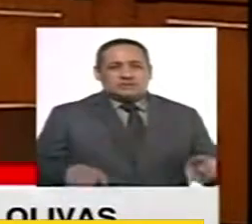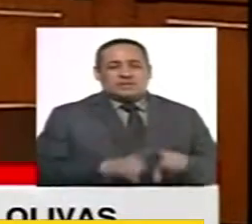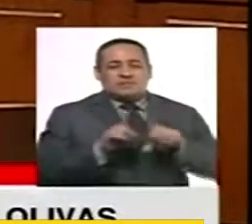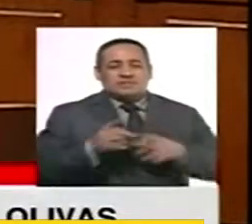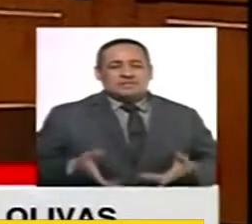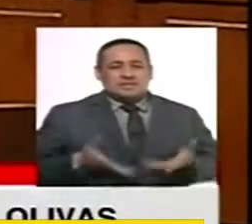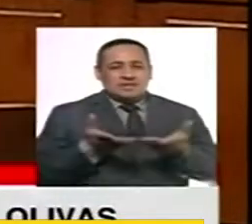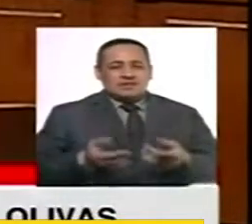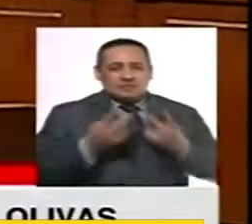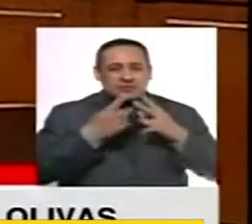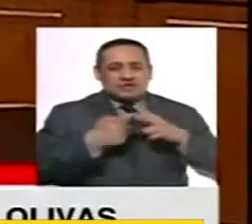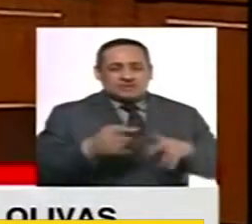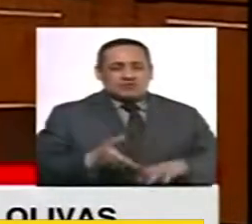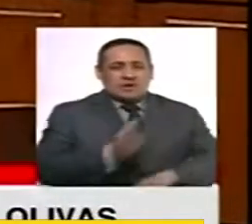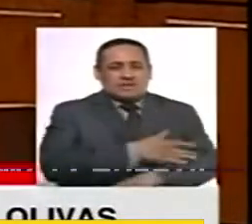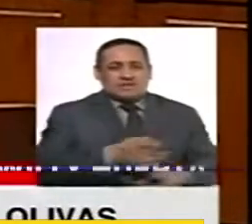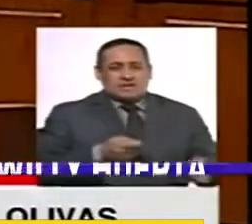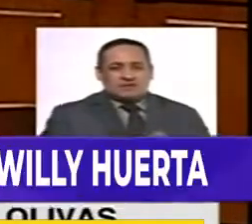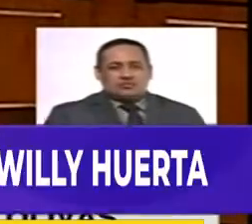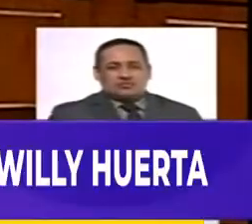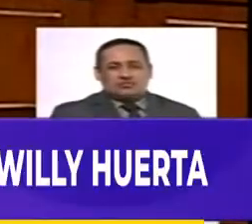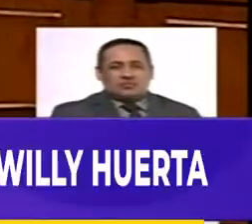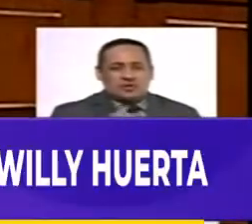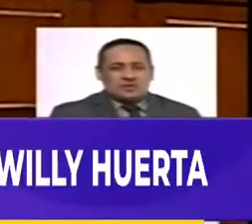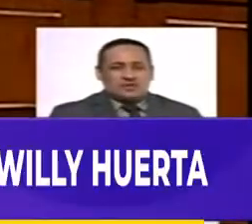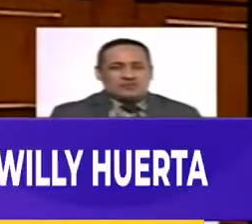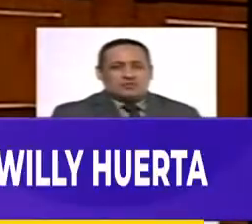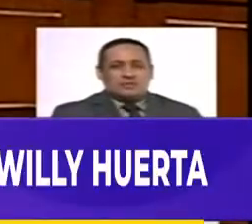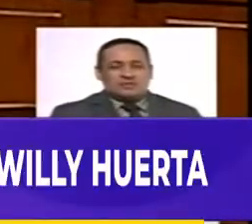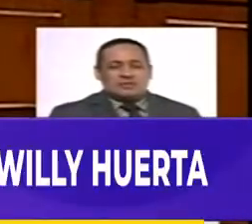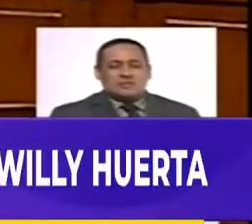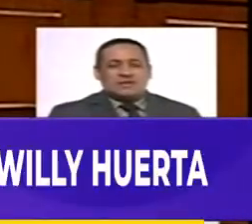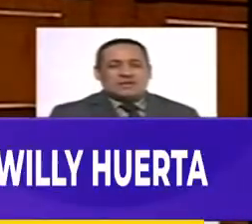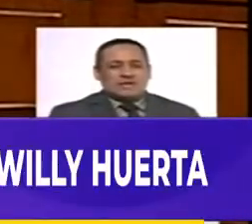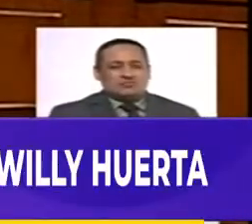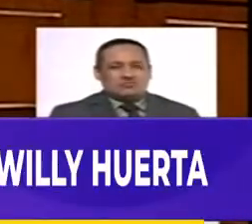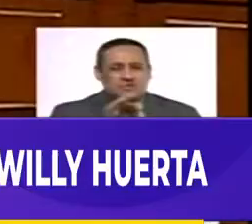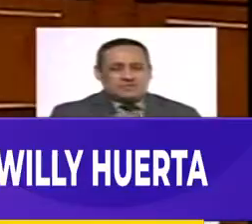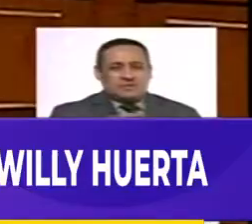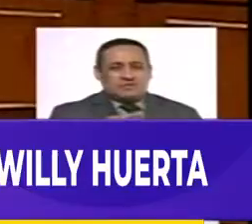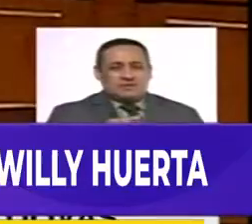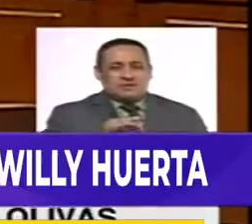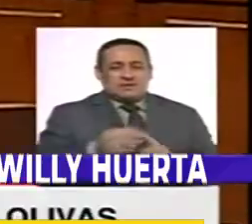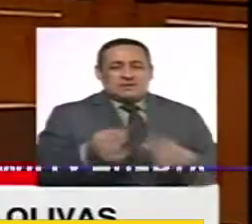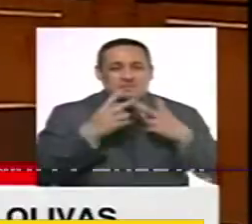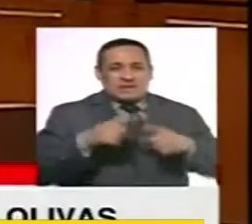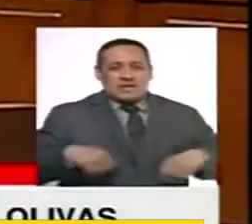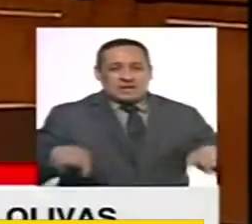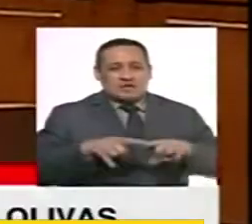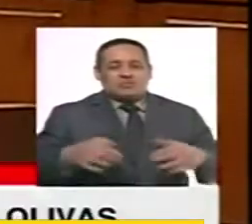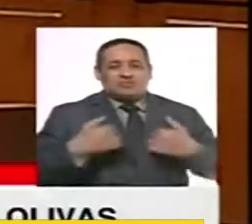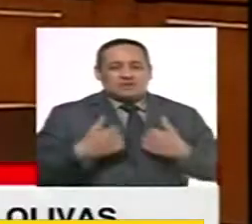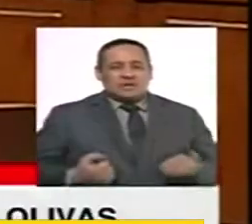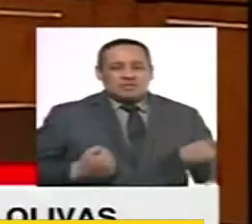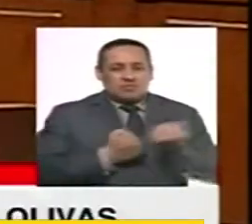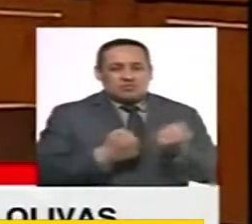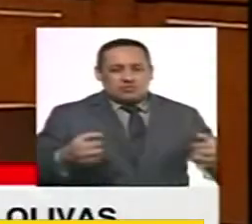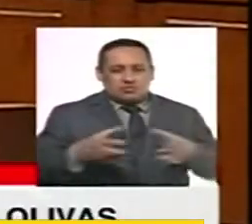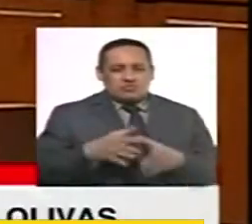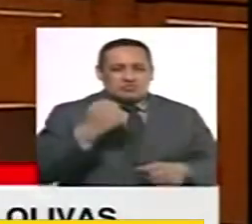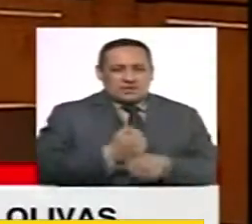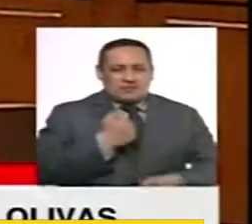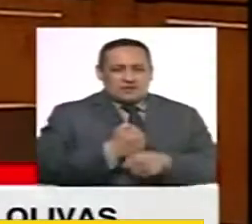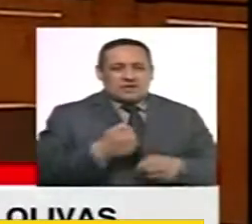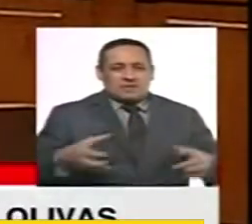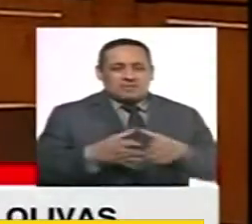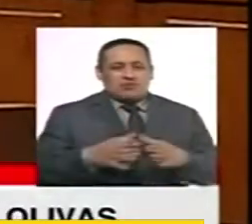le ha brindado desde el inicio de mi gestión todas las facilidades y exclusivamente ellos tienen el apoyo, trabajar en el apoyo